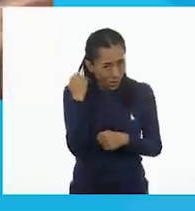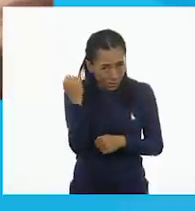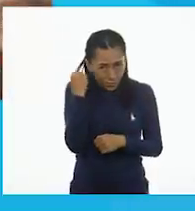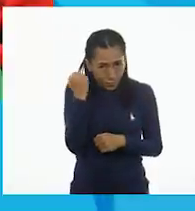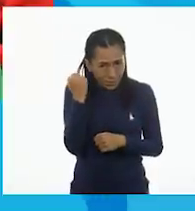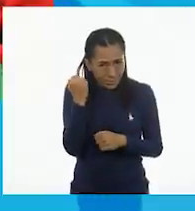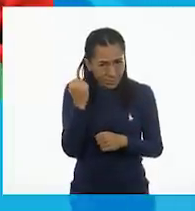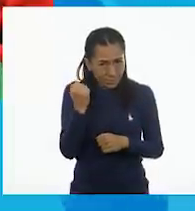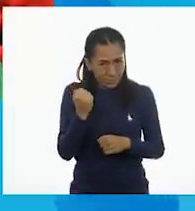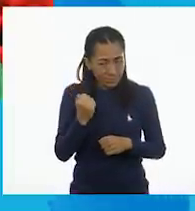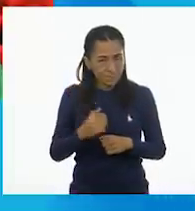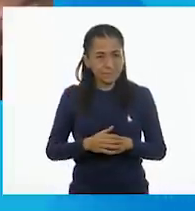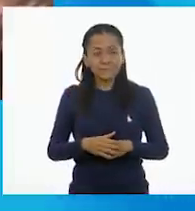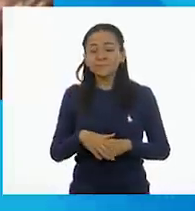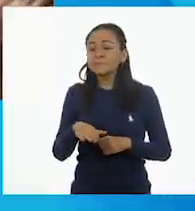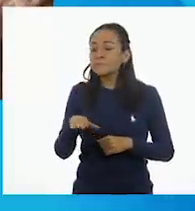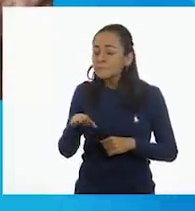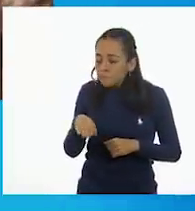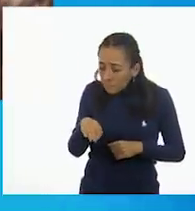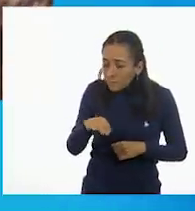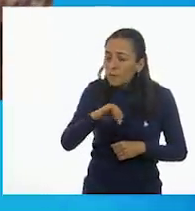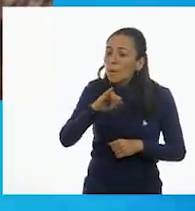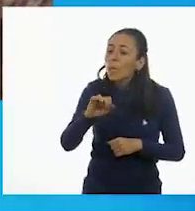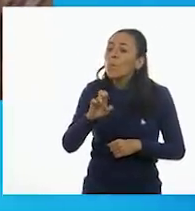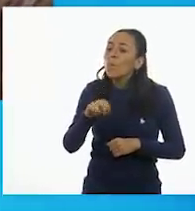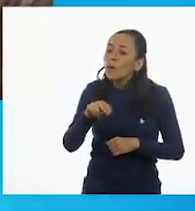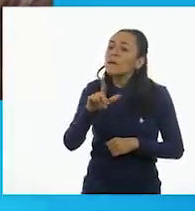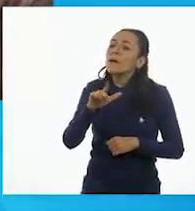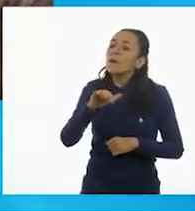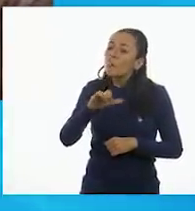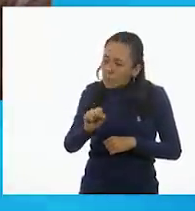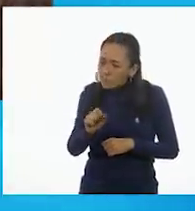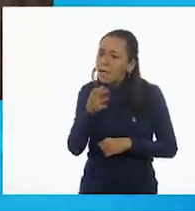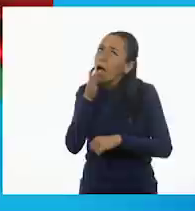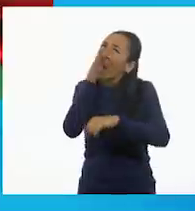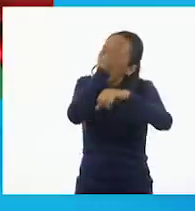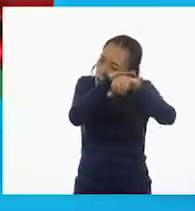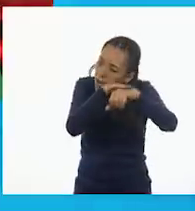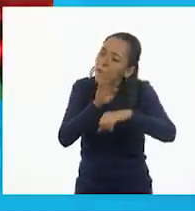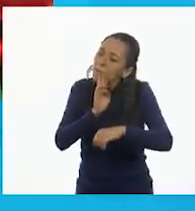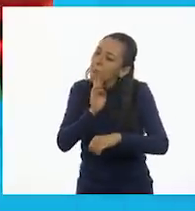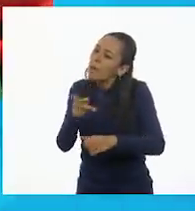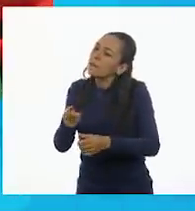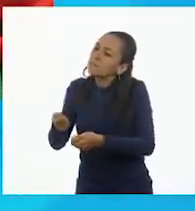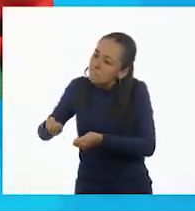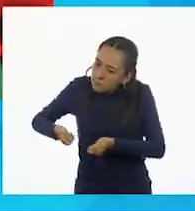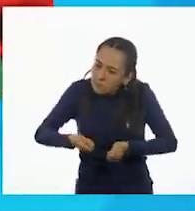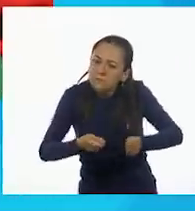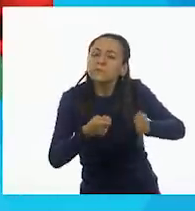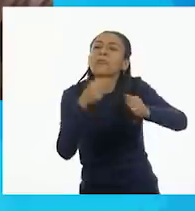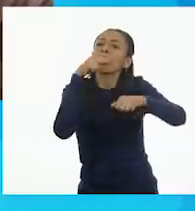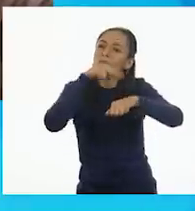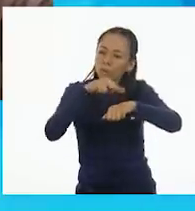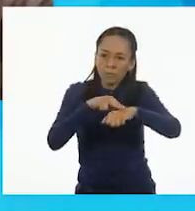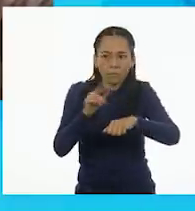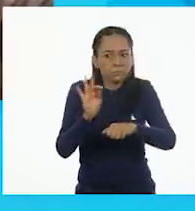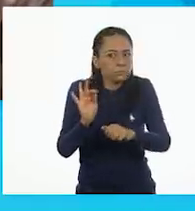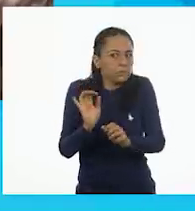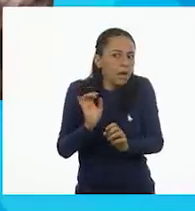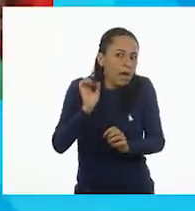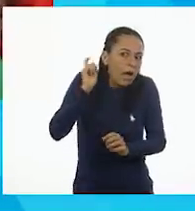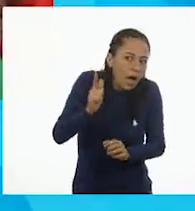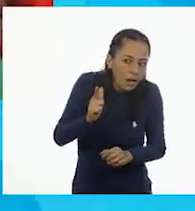Juan Luis, dile a tu mamá que te lleve al doctor. No vaya siendo algo más grave. Eso haré. Te voy a acompañar a tu